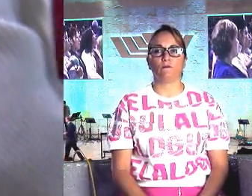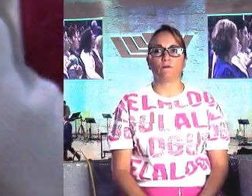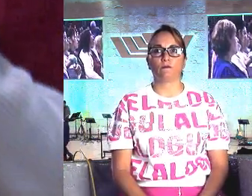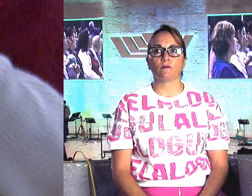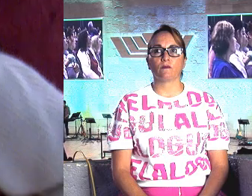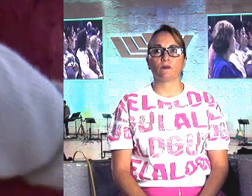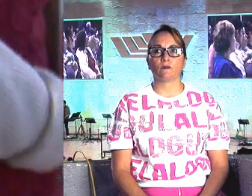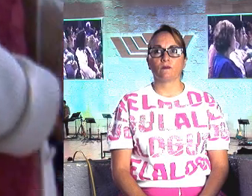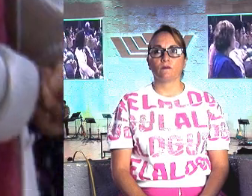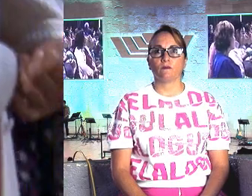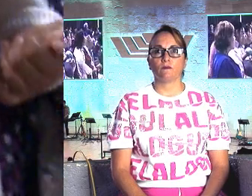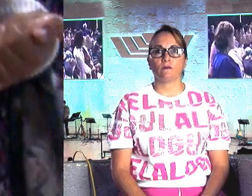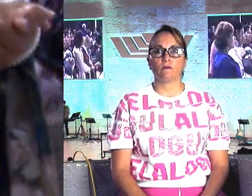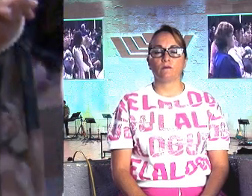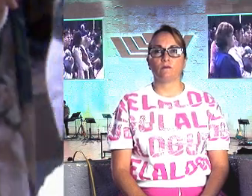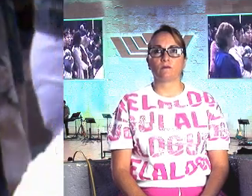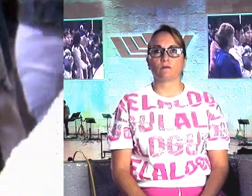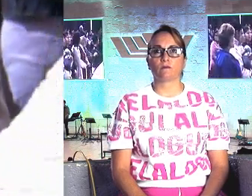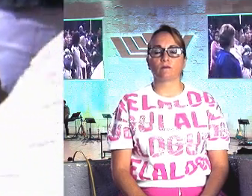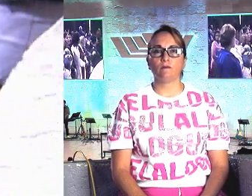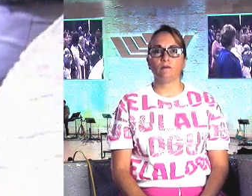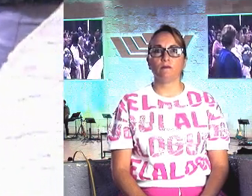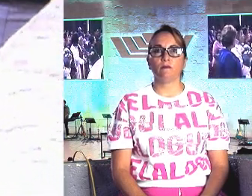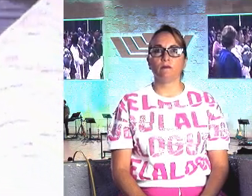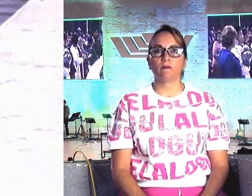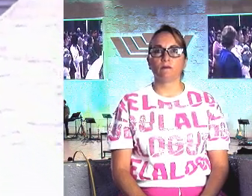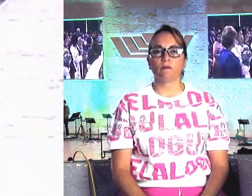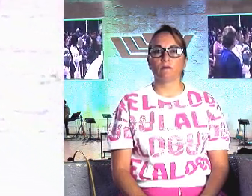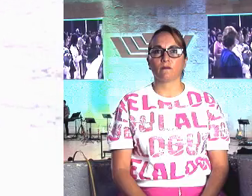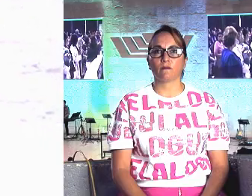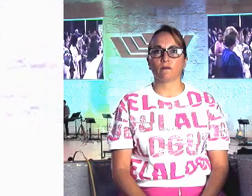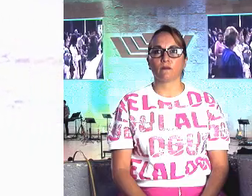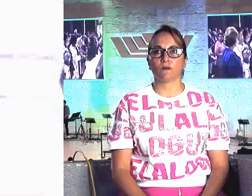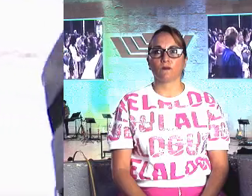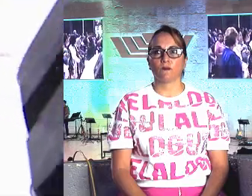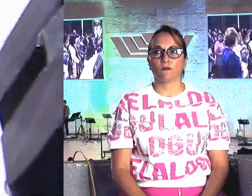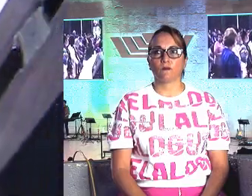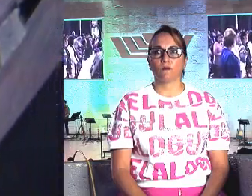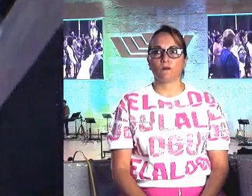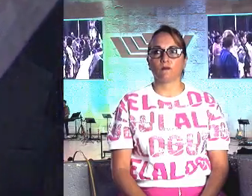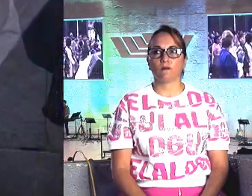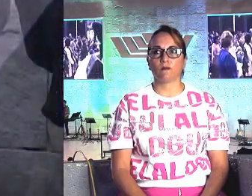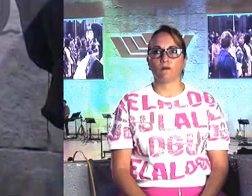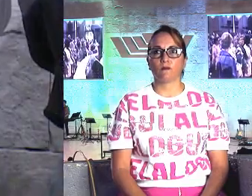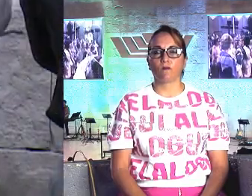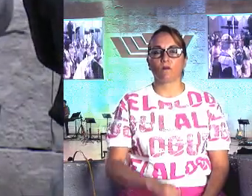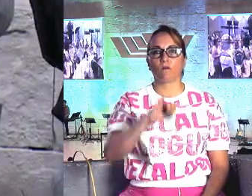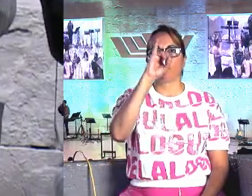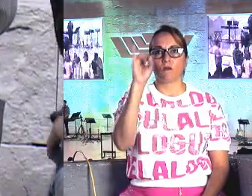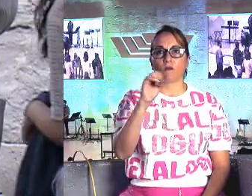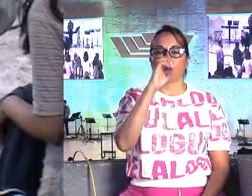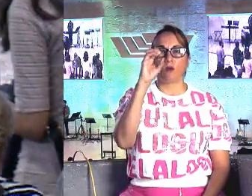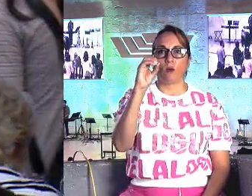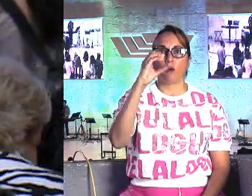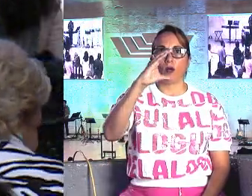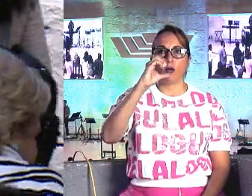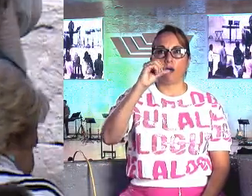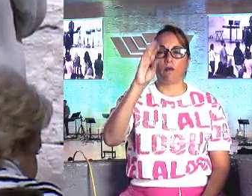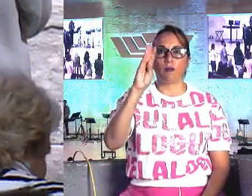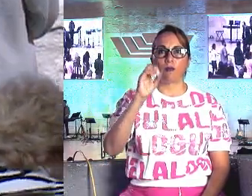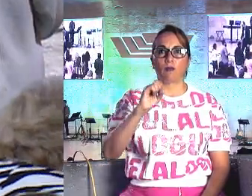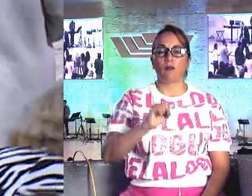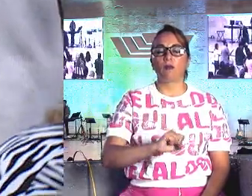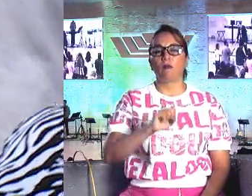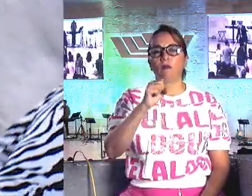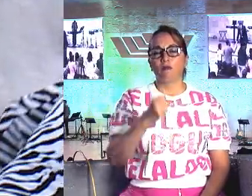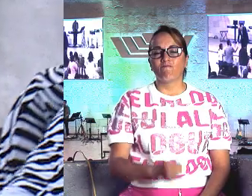¿Alguien más? Sí, mira, gracias a Dios. Aquí tenemos. ¿Tu nombre es? Ocabé, Dios te bendiga. Samuel, Dios te